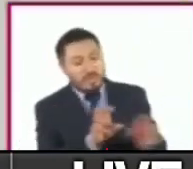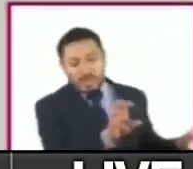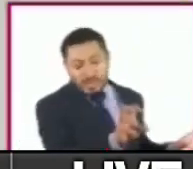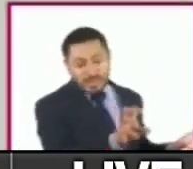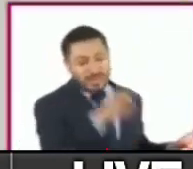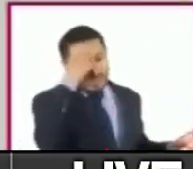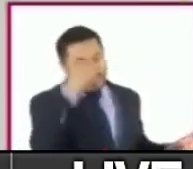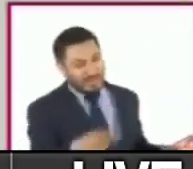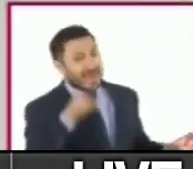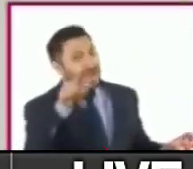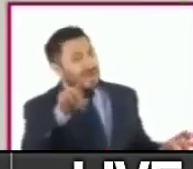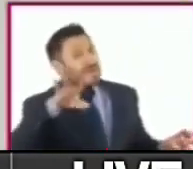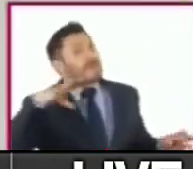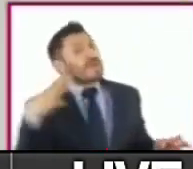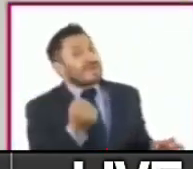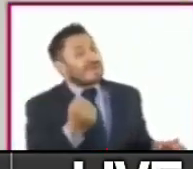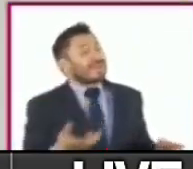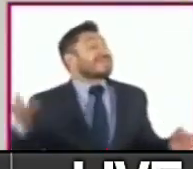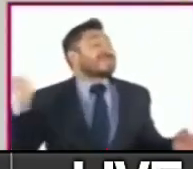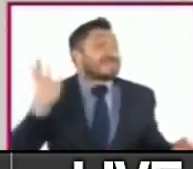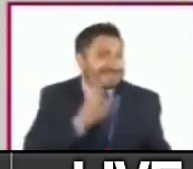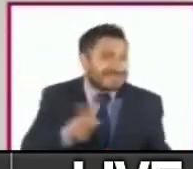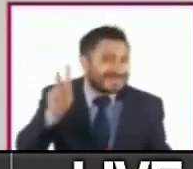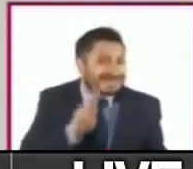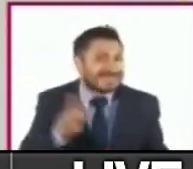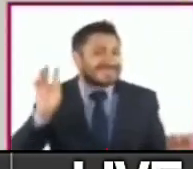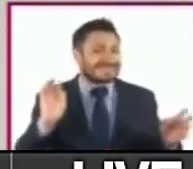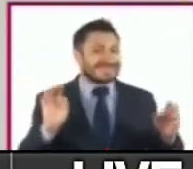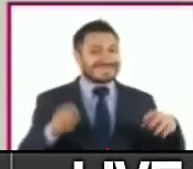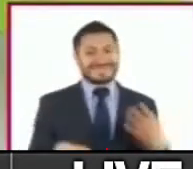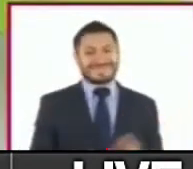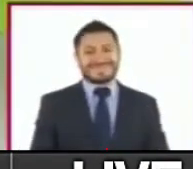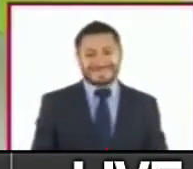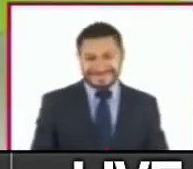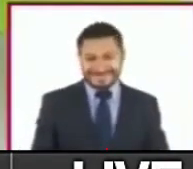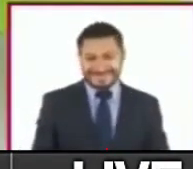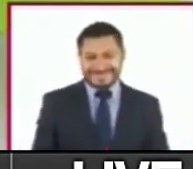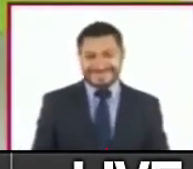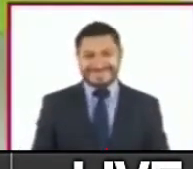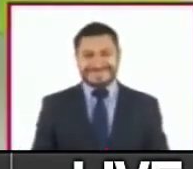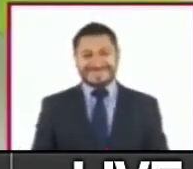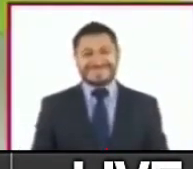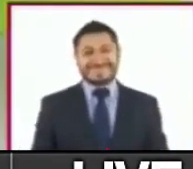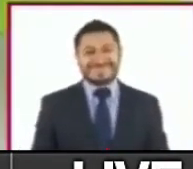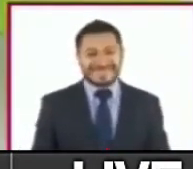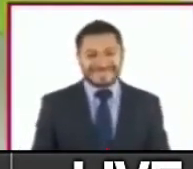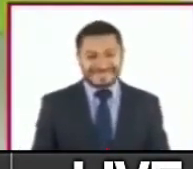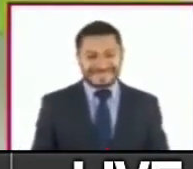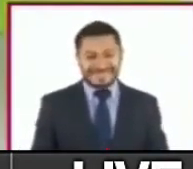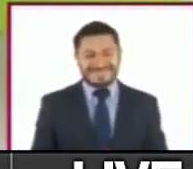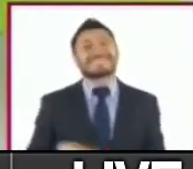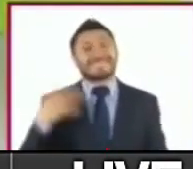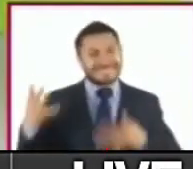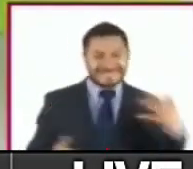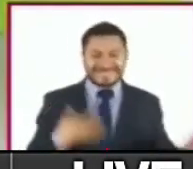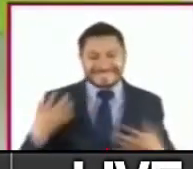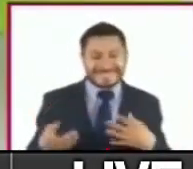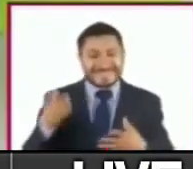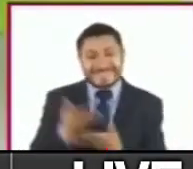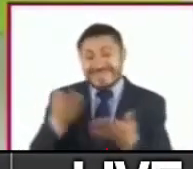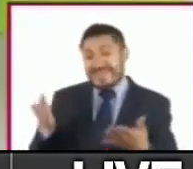ya depende de tu estrategia. Vamos, maestra Carmina. Ahí te va. Oh, te ayudé. Muy bien, qué divertido. Vamos,